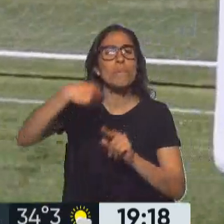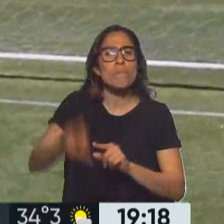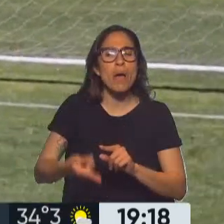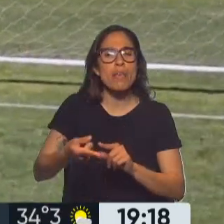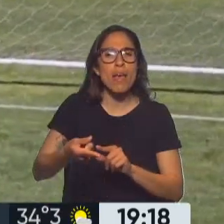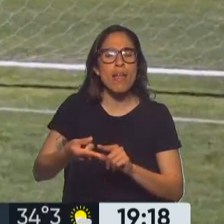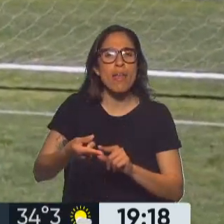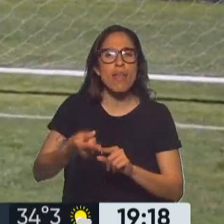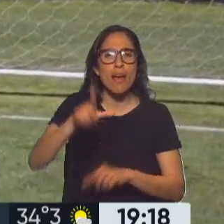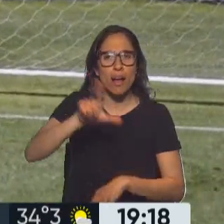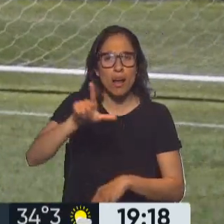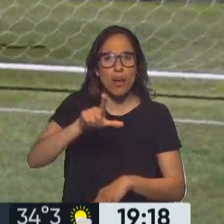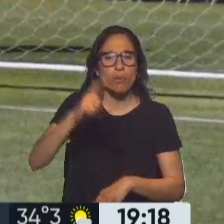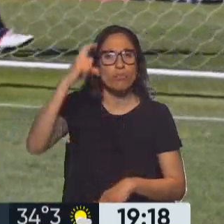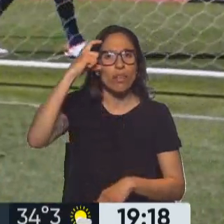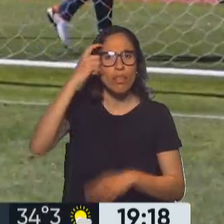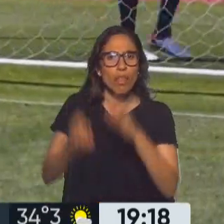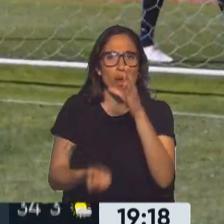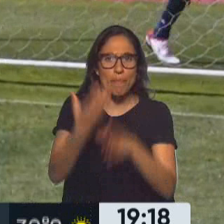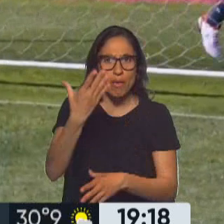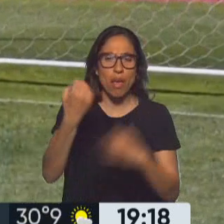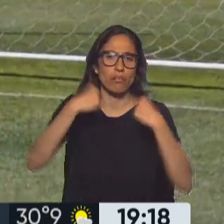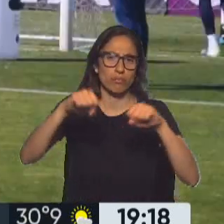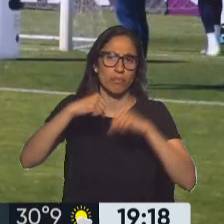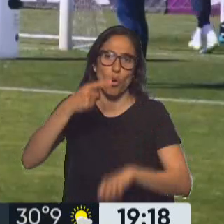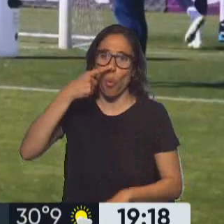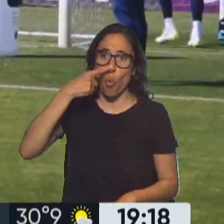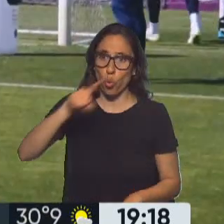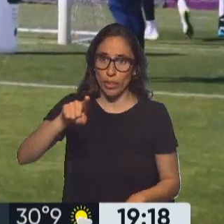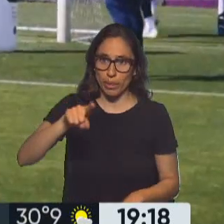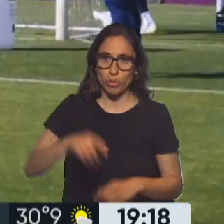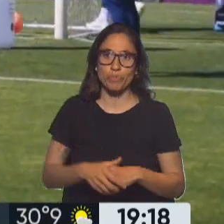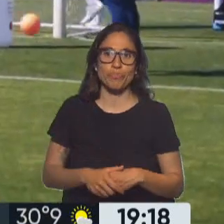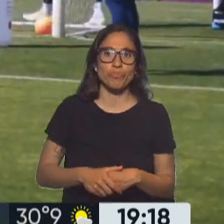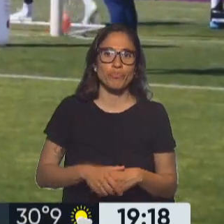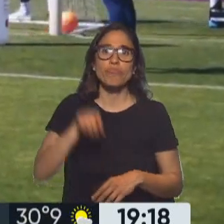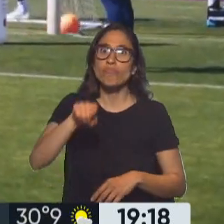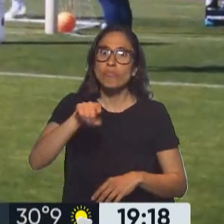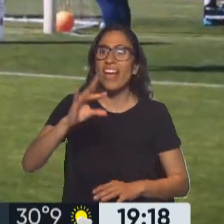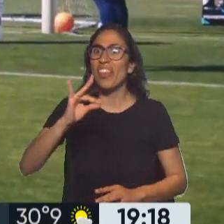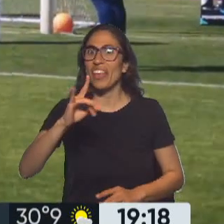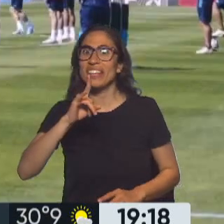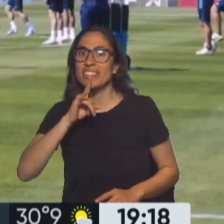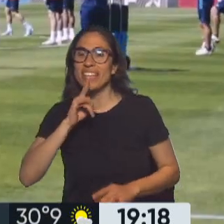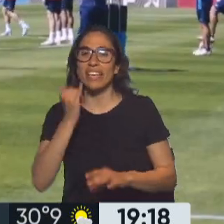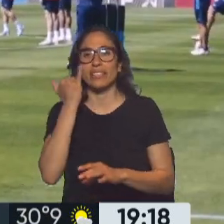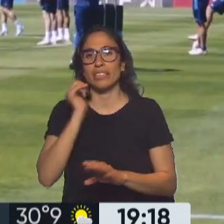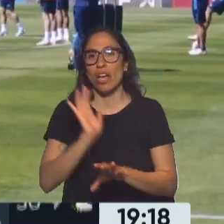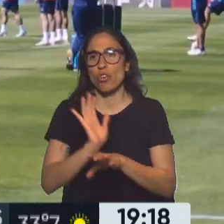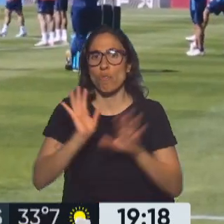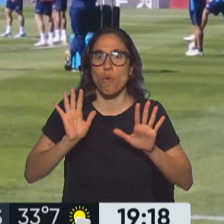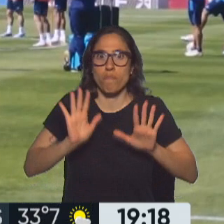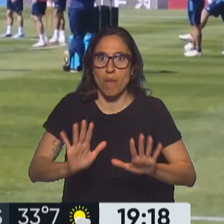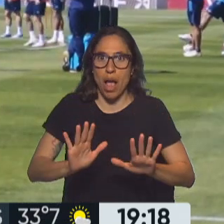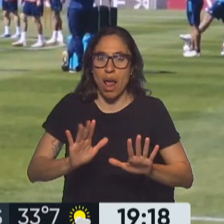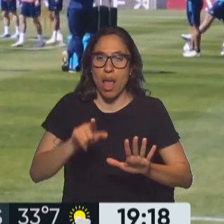de la mañana, va a ser el último entrenamiento. Calculamos que ahí parará Scaloni o va a diagramar lo que será la